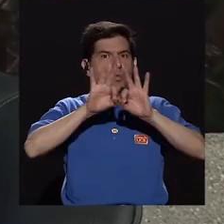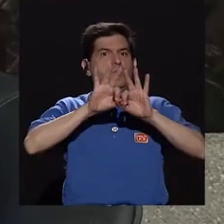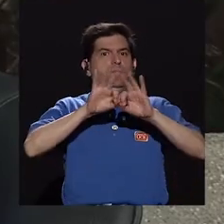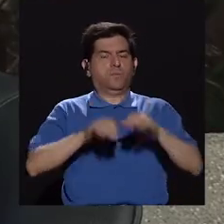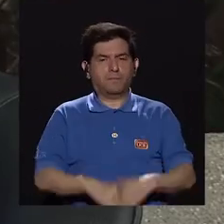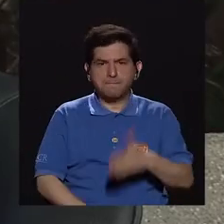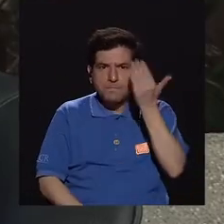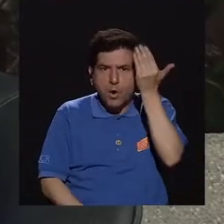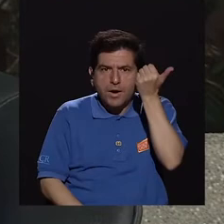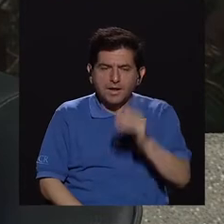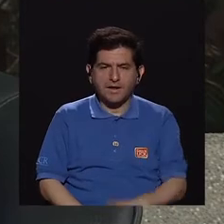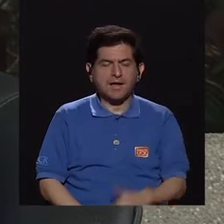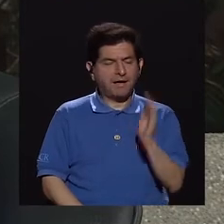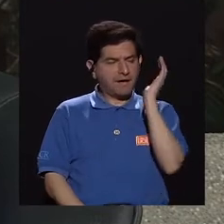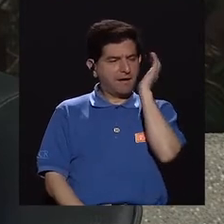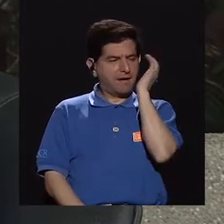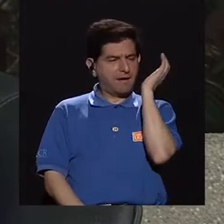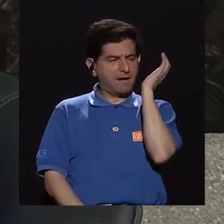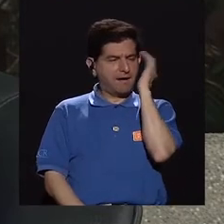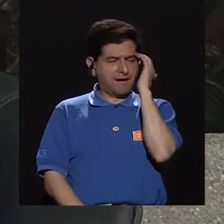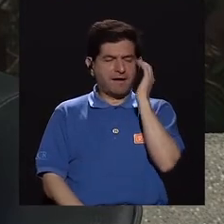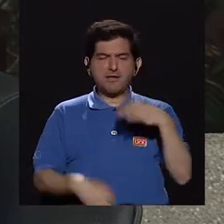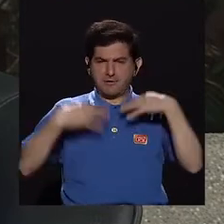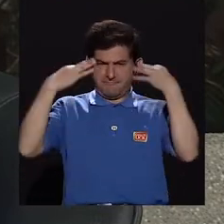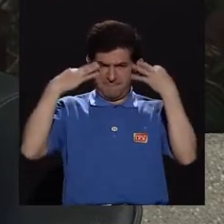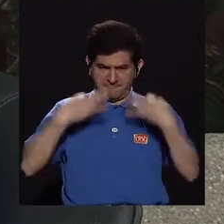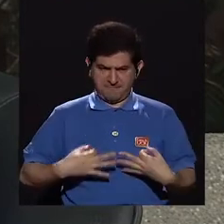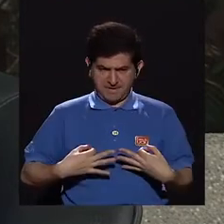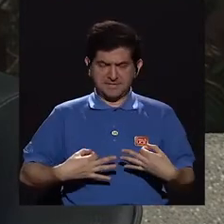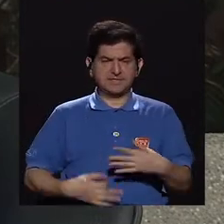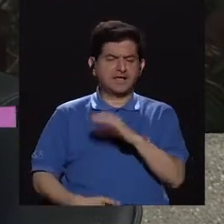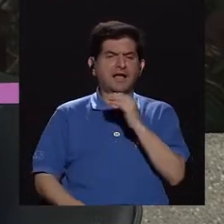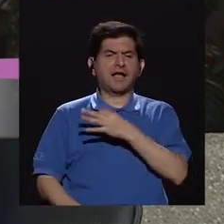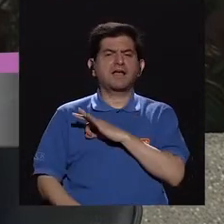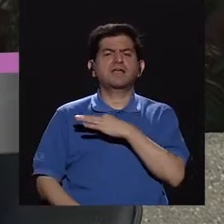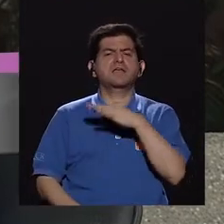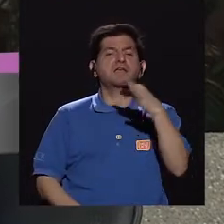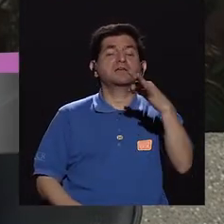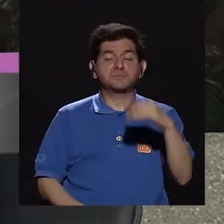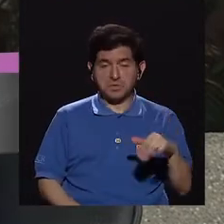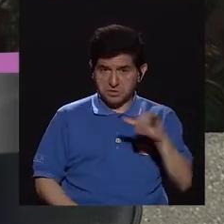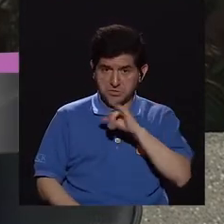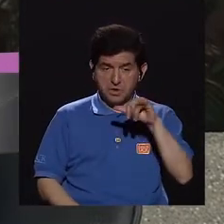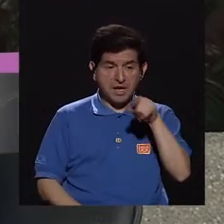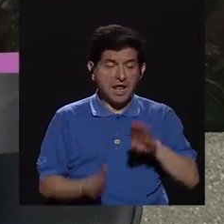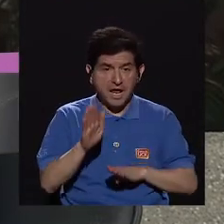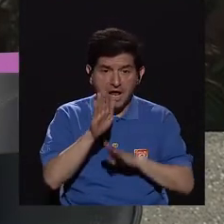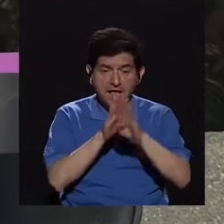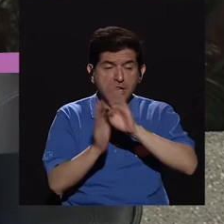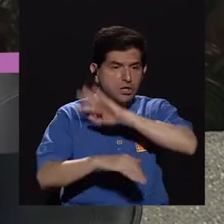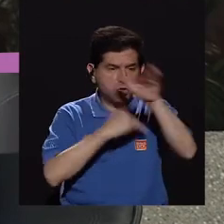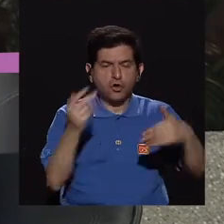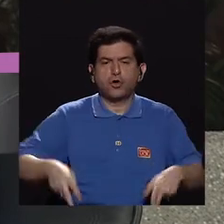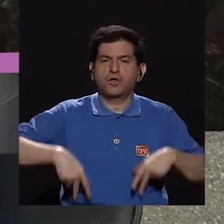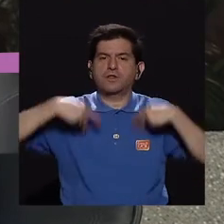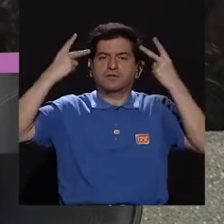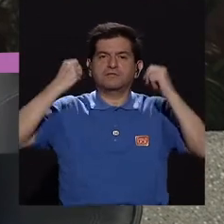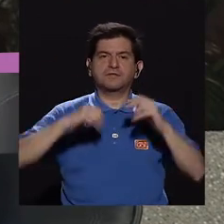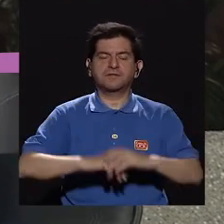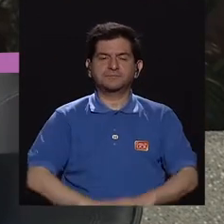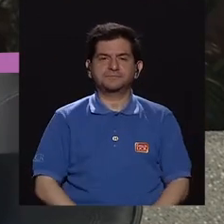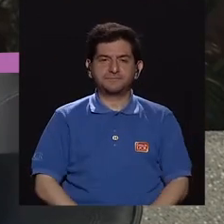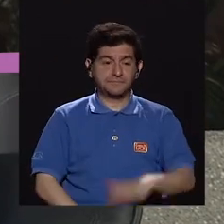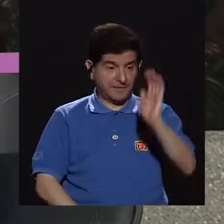importantísimo porque es como cognitivamente, como físicamente, como espiritualmente inclusive, él se va a desarrollar el resto de la vida.